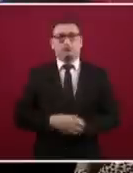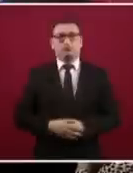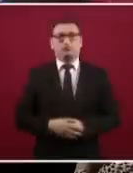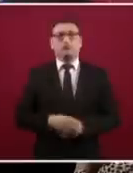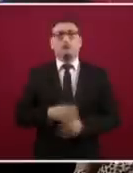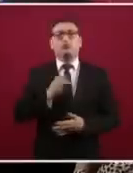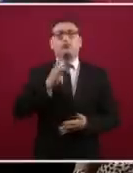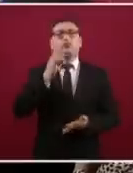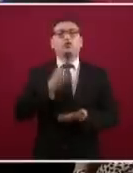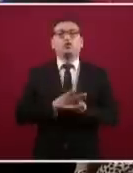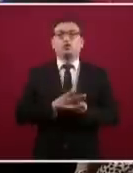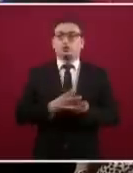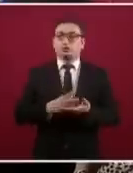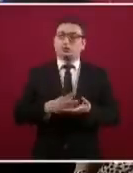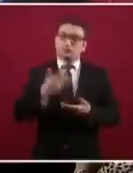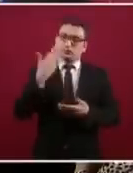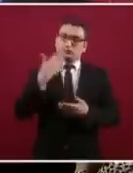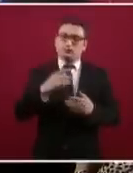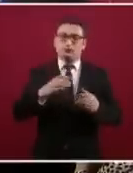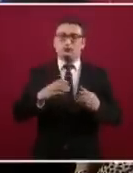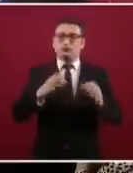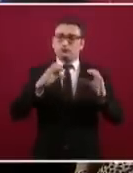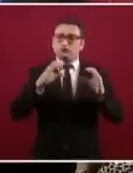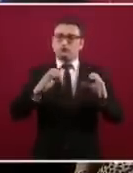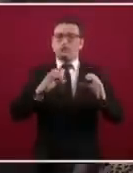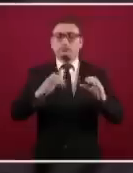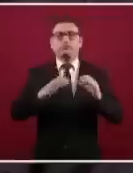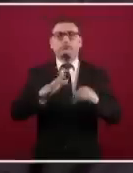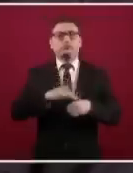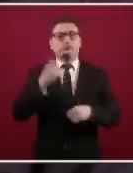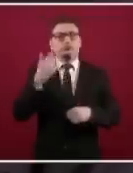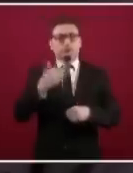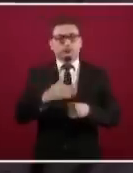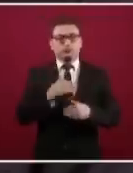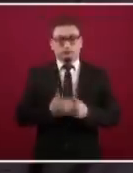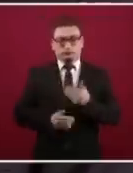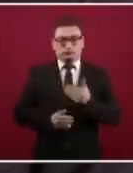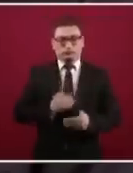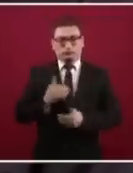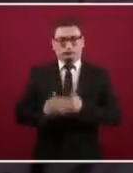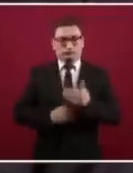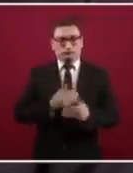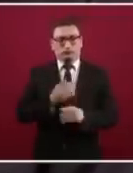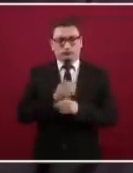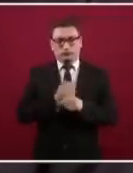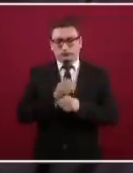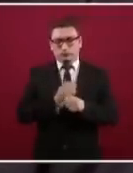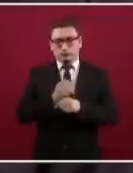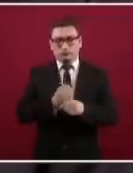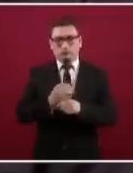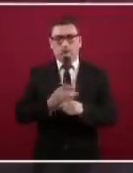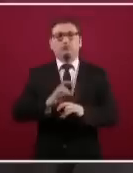solamente con la limitante de que no debe de afectarse el